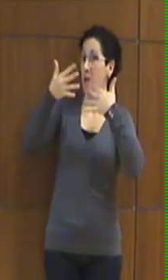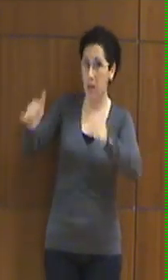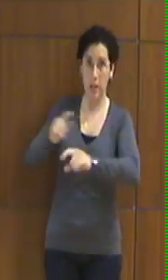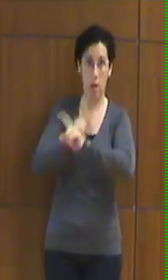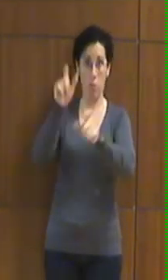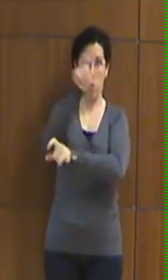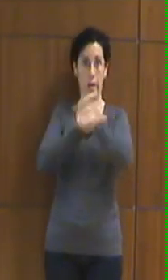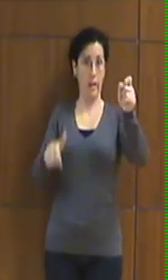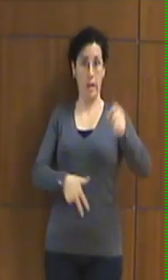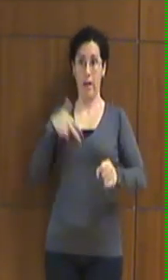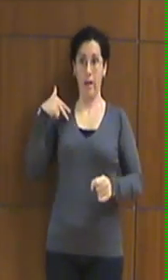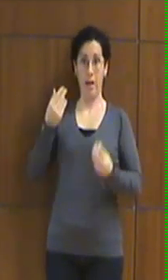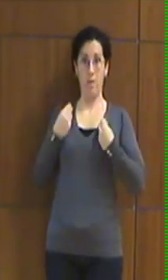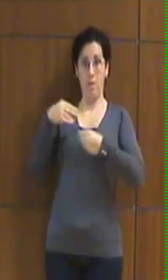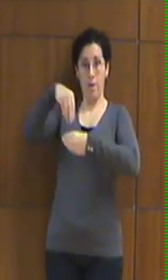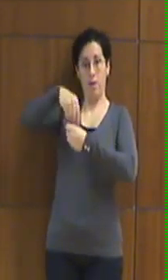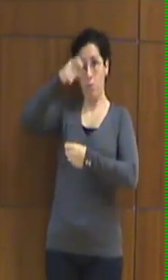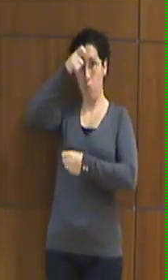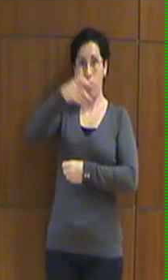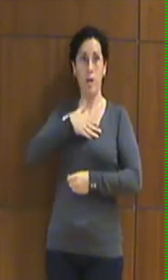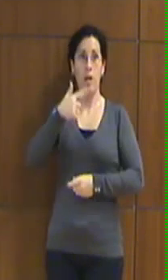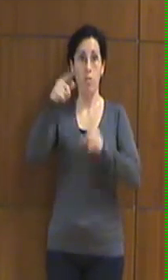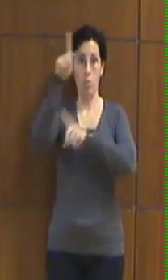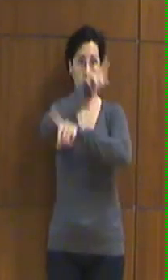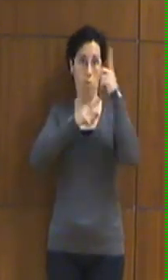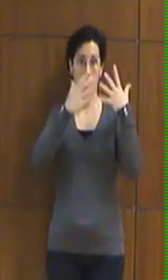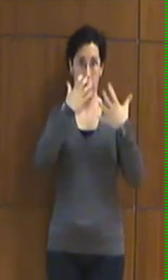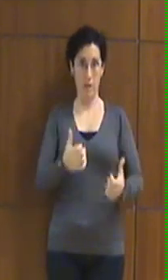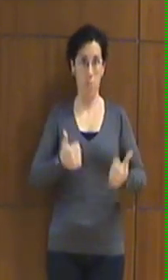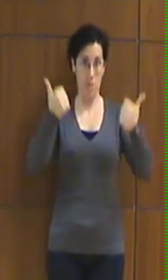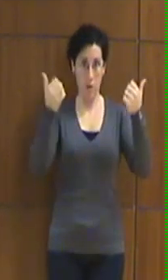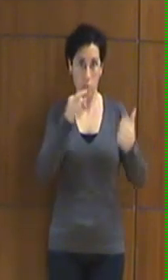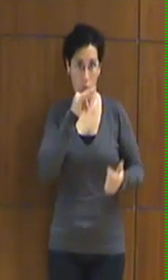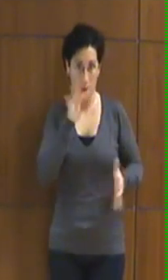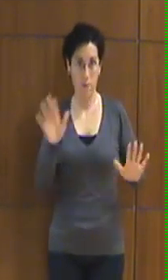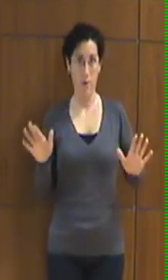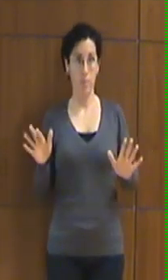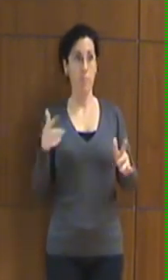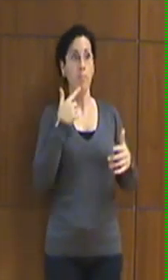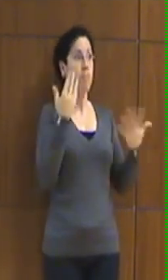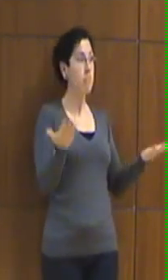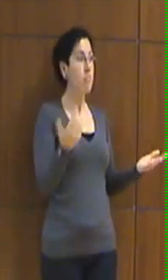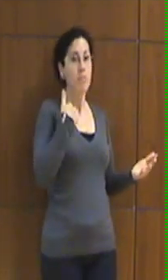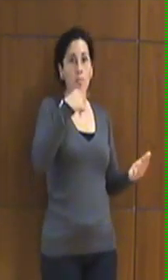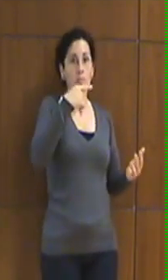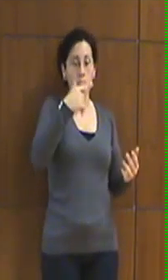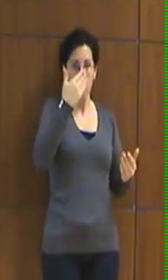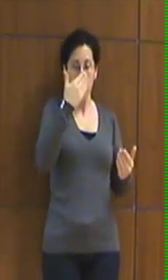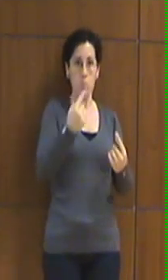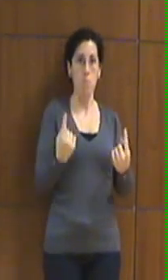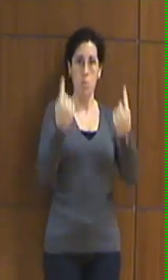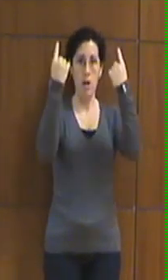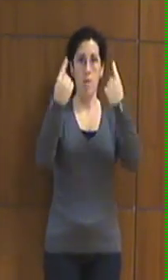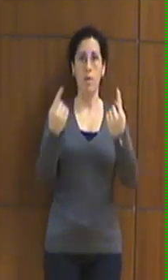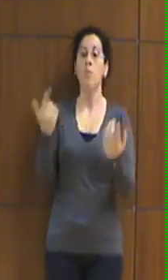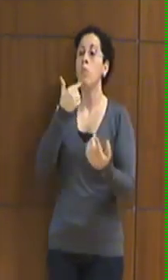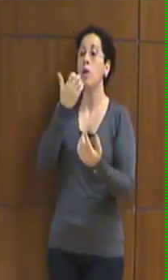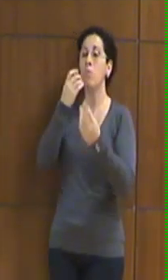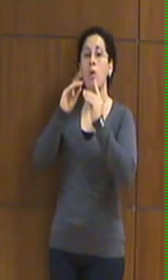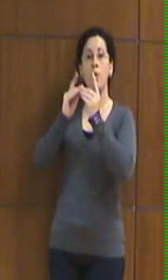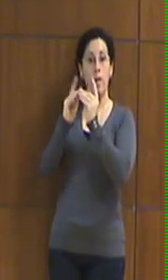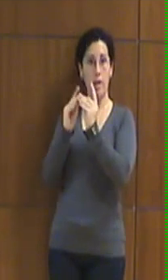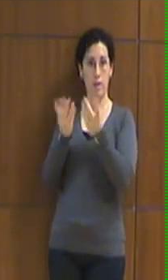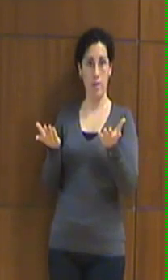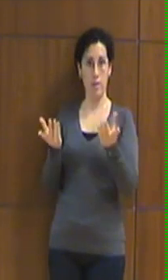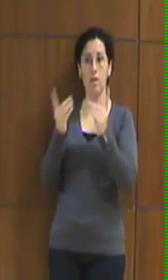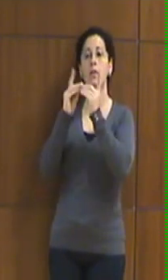tenemos un problema todavía mucho más serio. Y pero nunca se habla de eso, ¿no? Nunca. Yo es la primera vez que oigo hablar de eso. Salvo cuando se hizo lo de la TDT, que eso